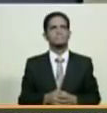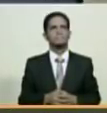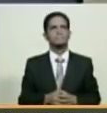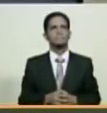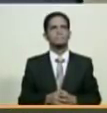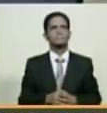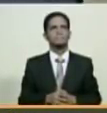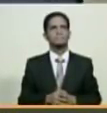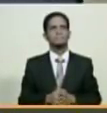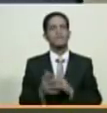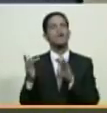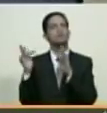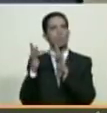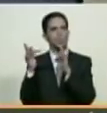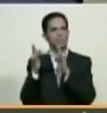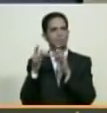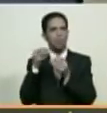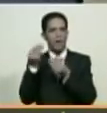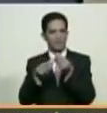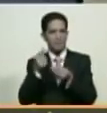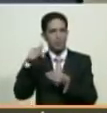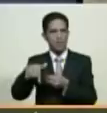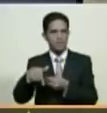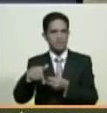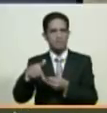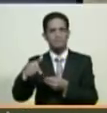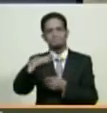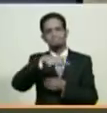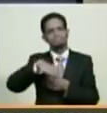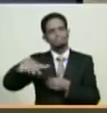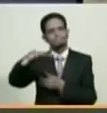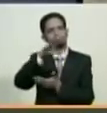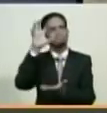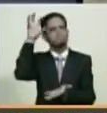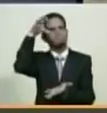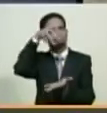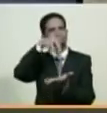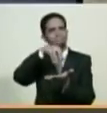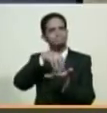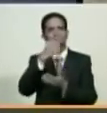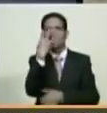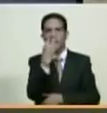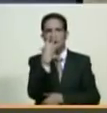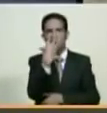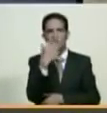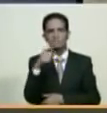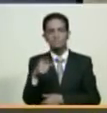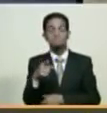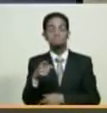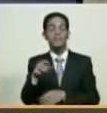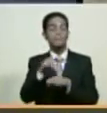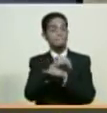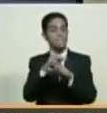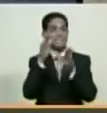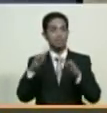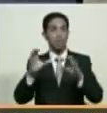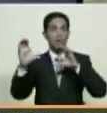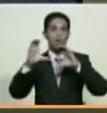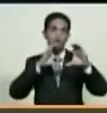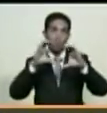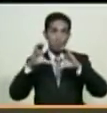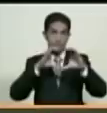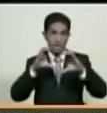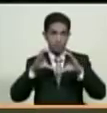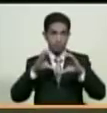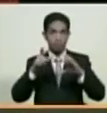Así es, el contacto lo establecemos desde la sala de prensa Simón Bolívar del Palacio de Miraflores. A esta hora, el ministro de Poder Popular para la Comunicación, Jorge